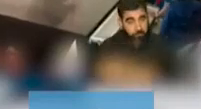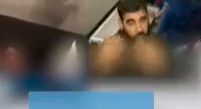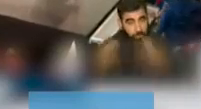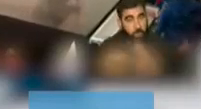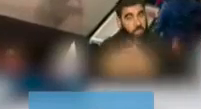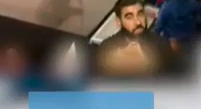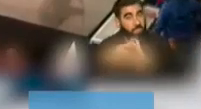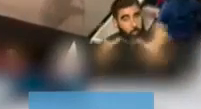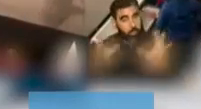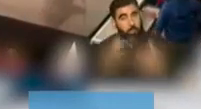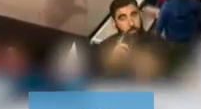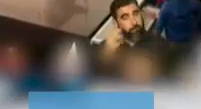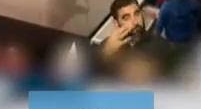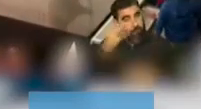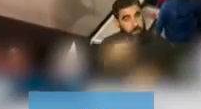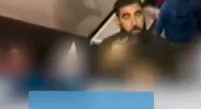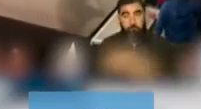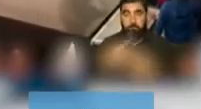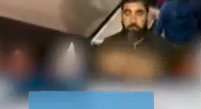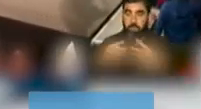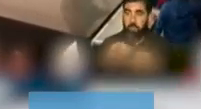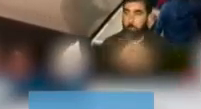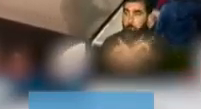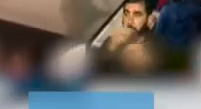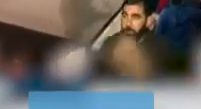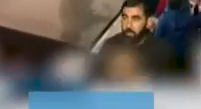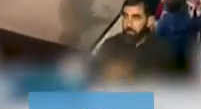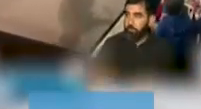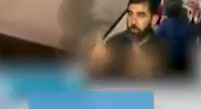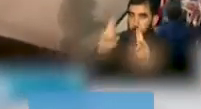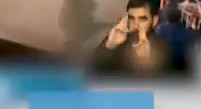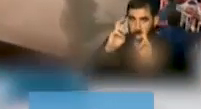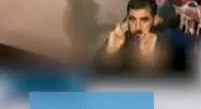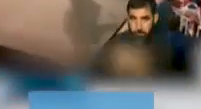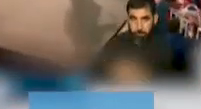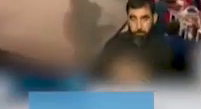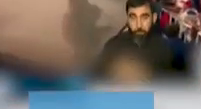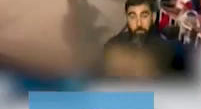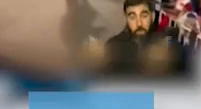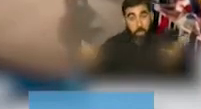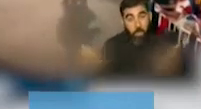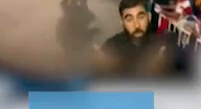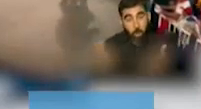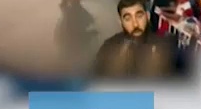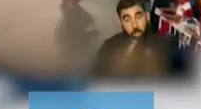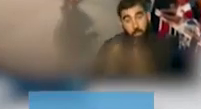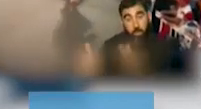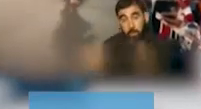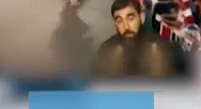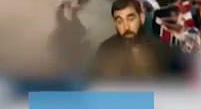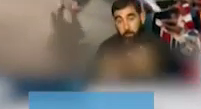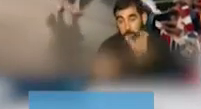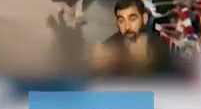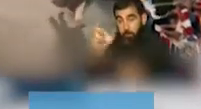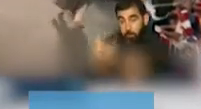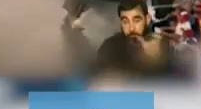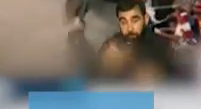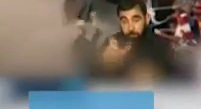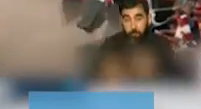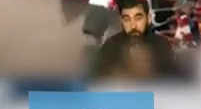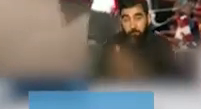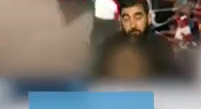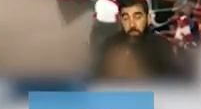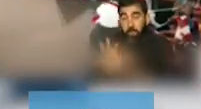muy cuesta arriba, se traduce sobre todo en ese cuerpo, en ese tono muy adusto que uno